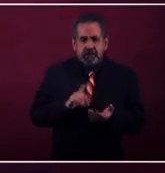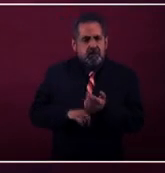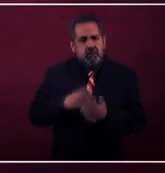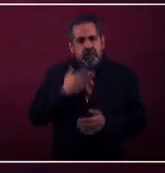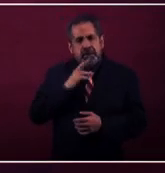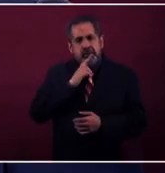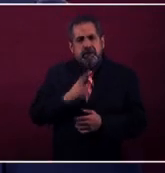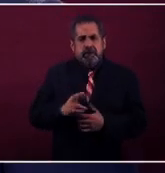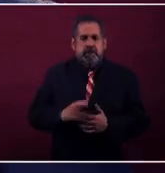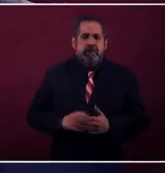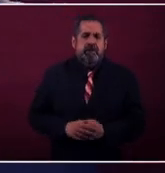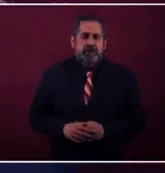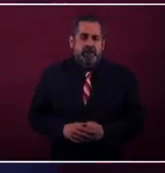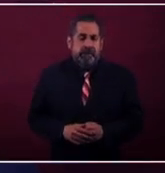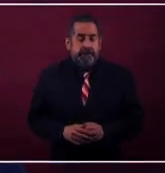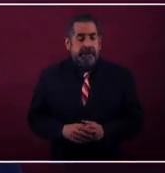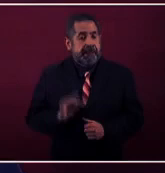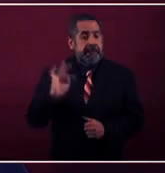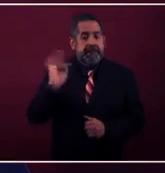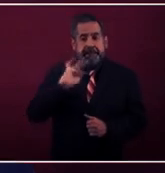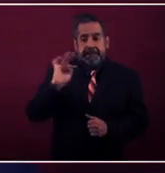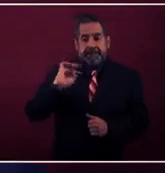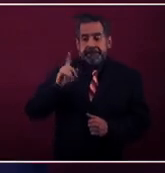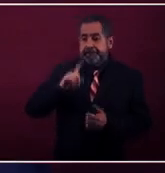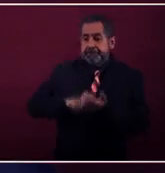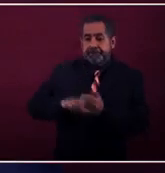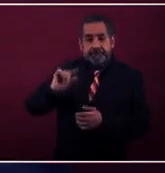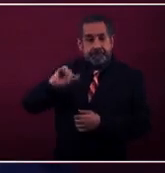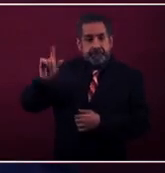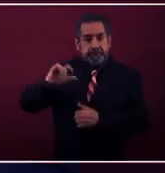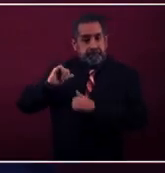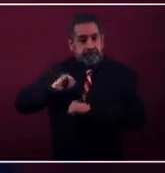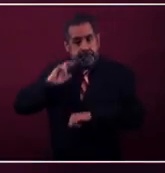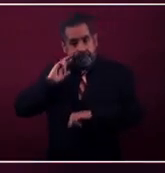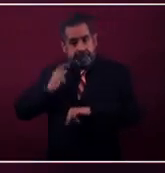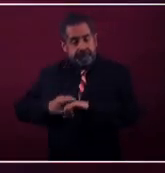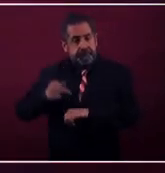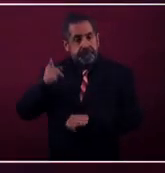resultados. Si la autoridad judicial o la autoridad